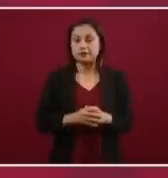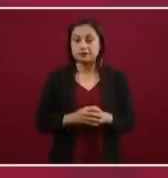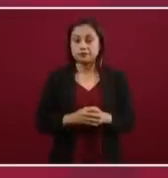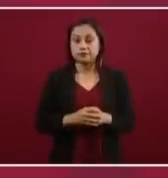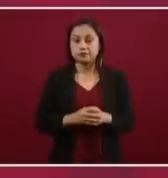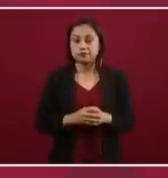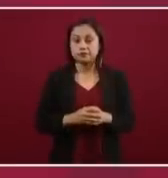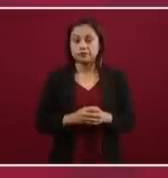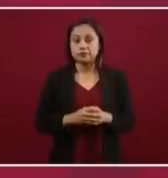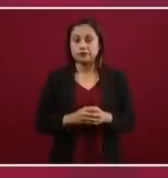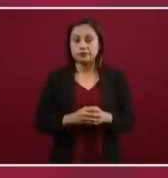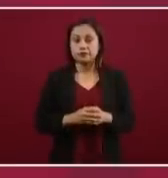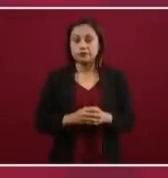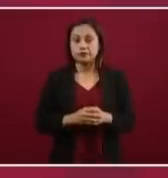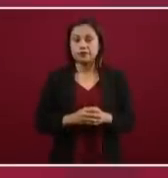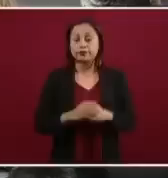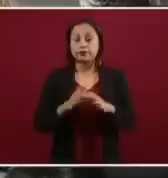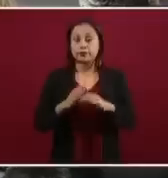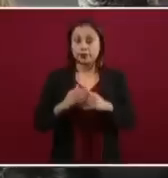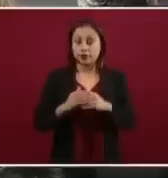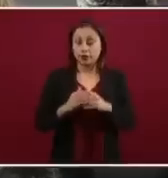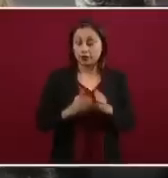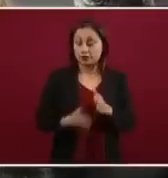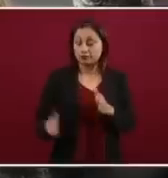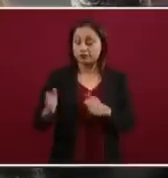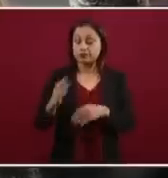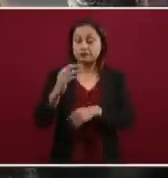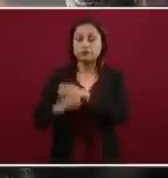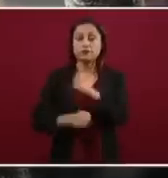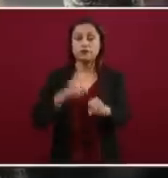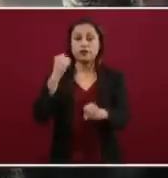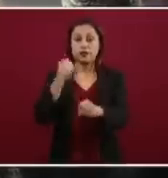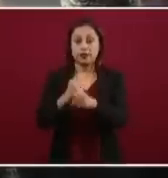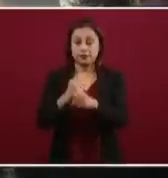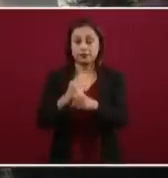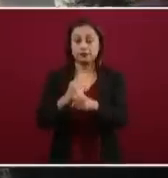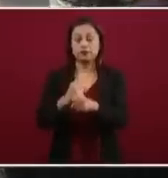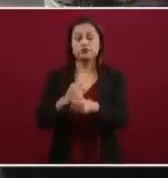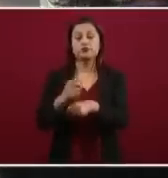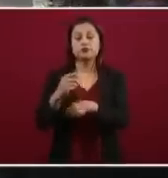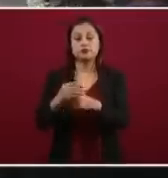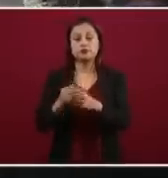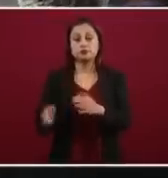a destinar 300 mil millones de pesos.